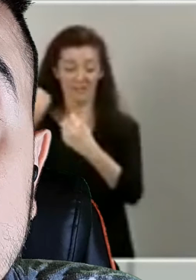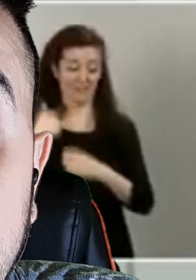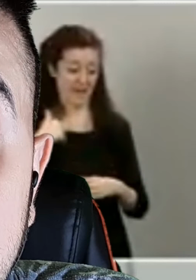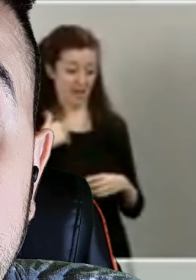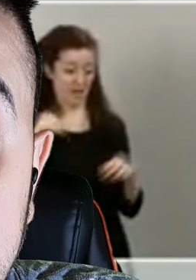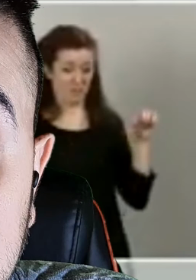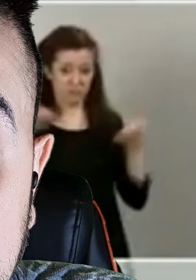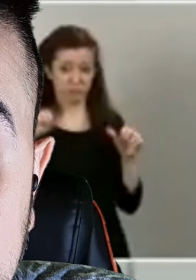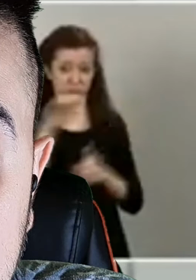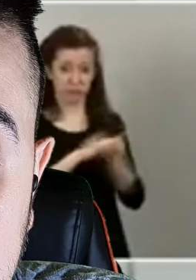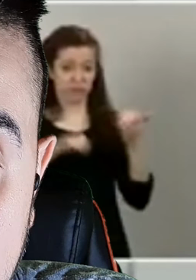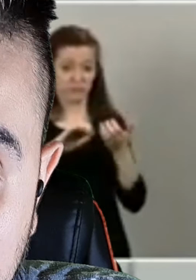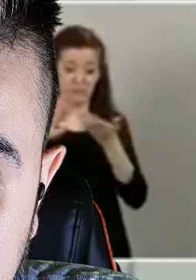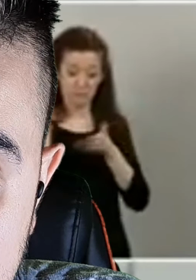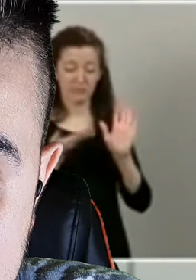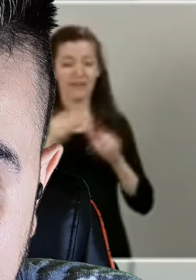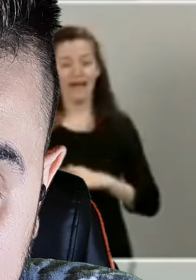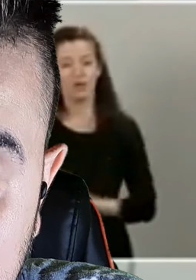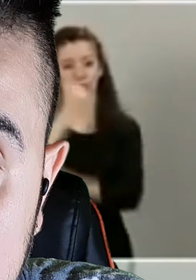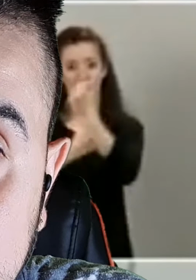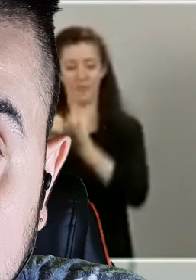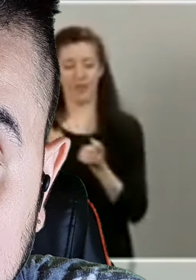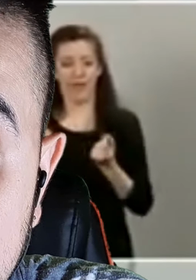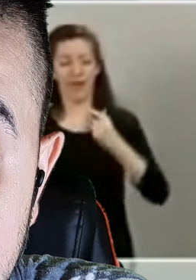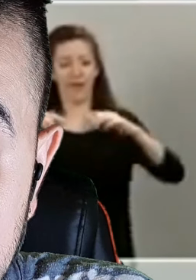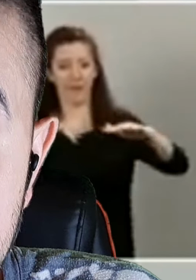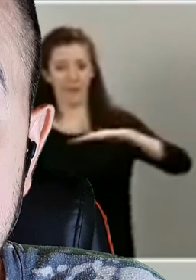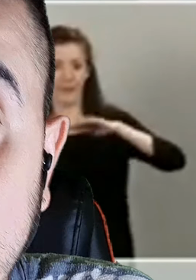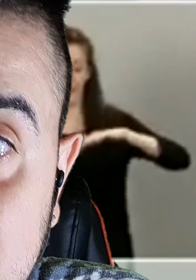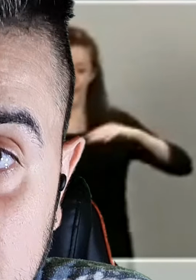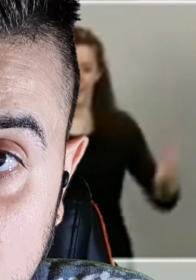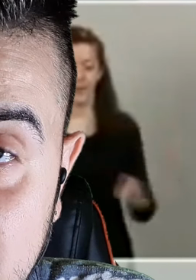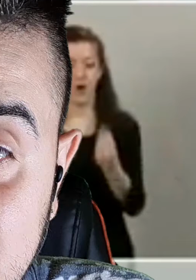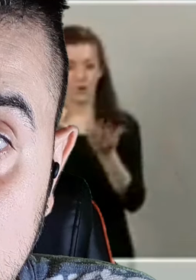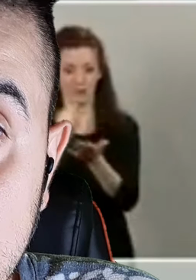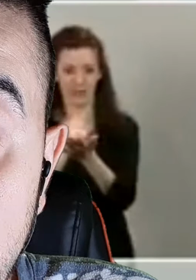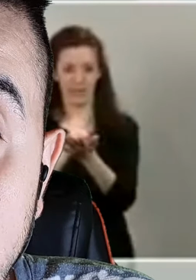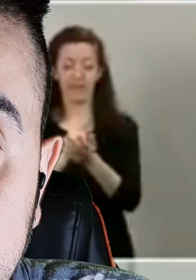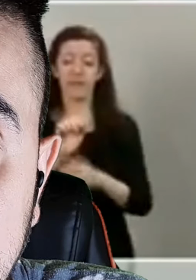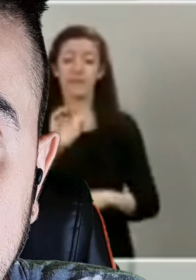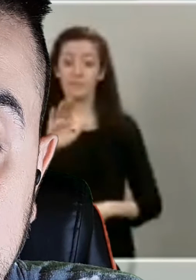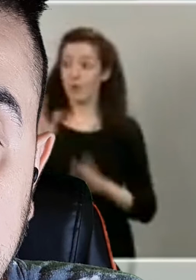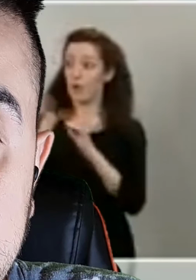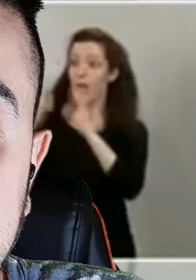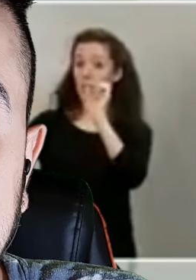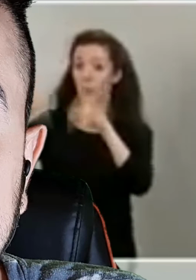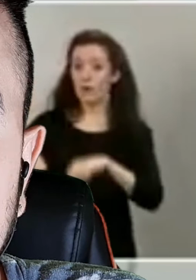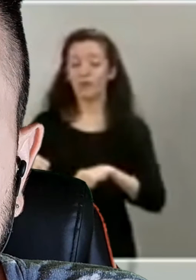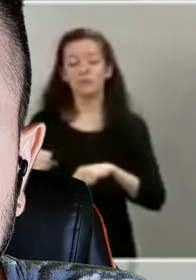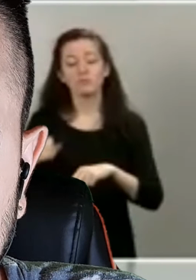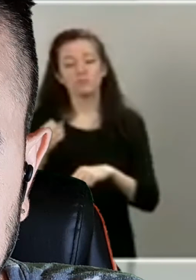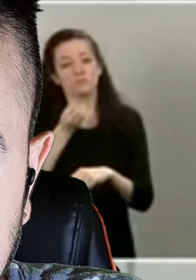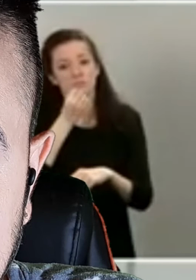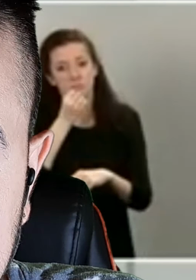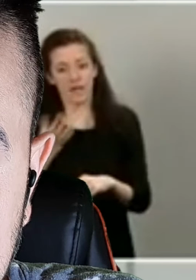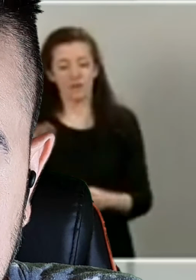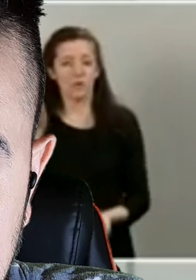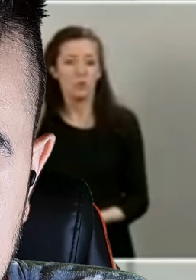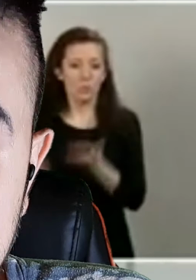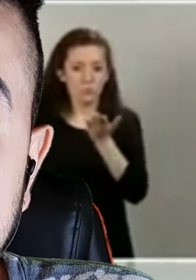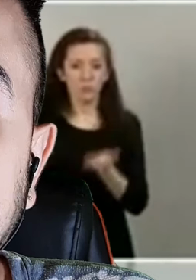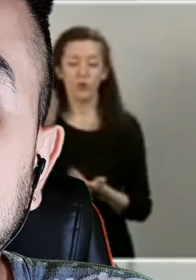vídeos como si fueran míos vale aunque me lleguen denuncias que no sean mías personales voy a intentar hacer los vídeos exactamente igual que he hecho este